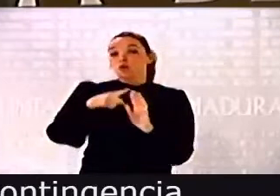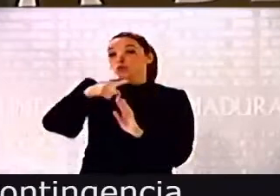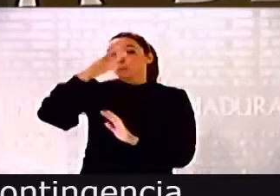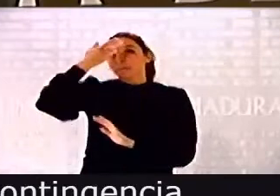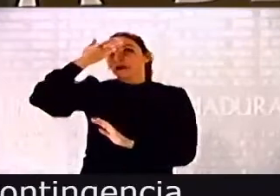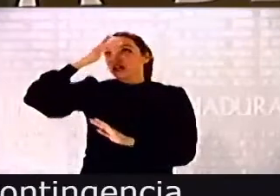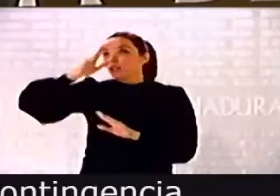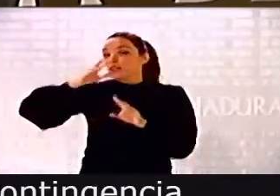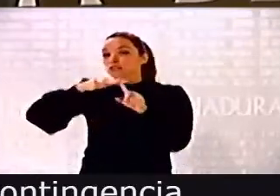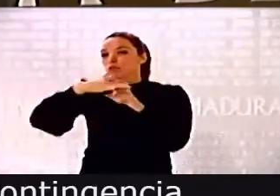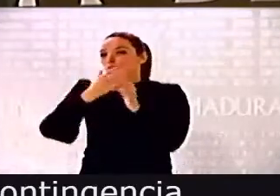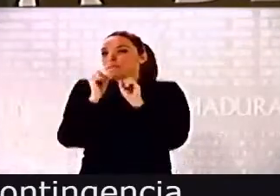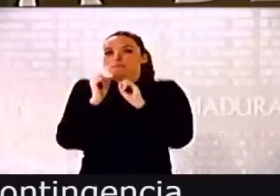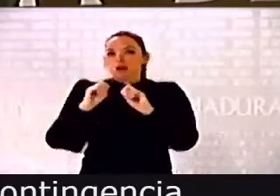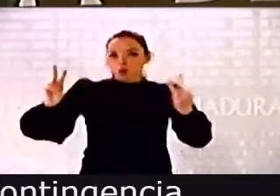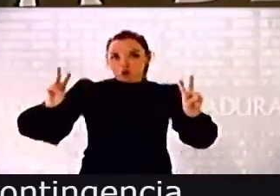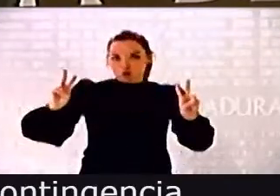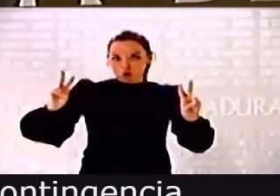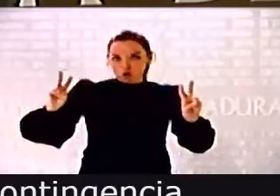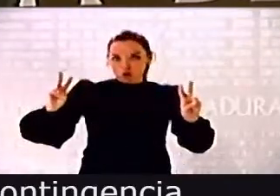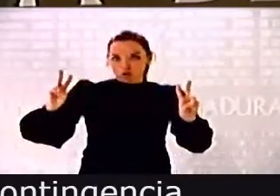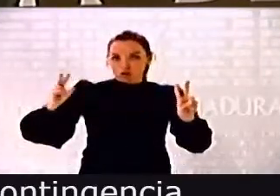mejor.